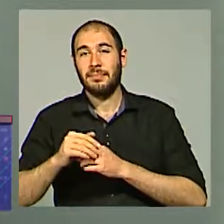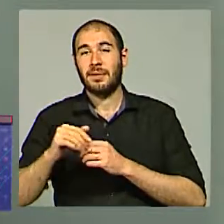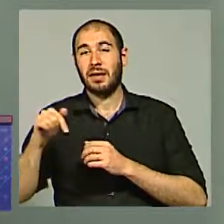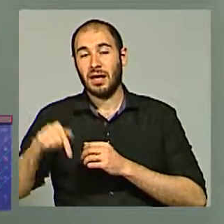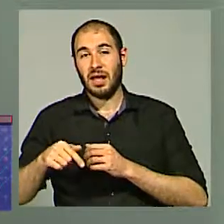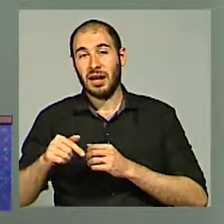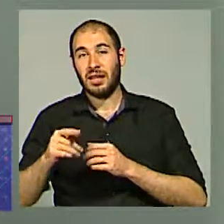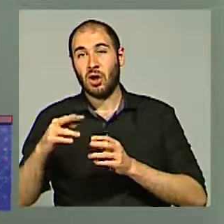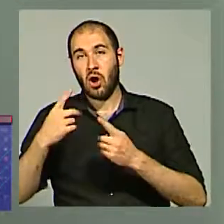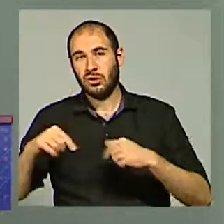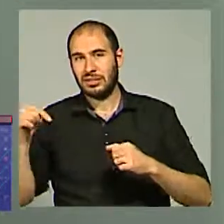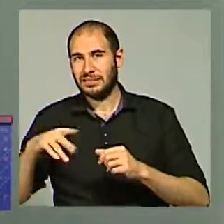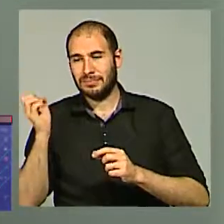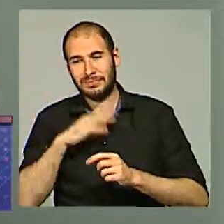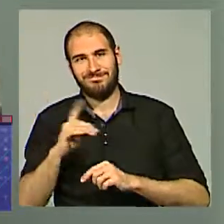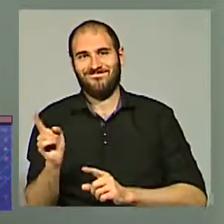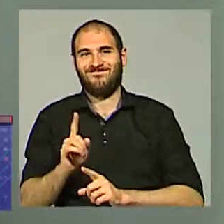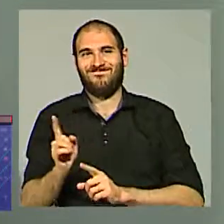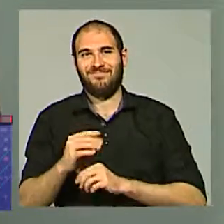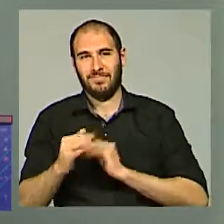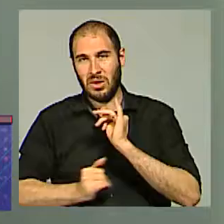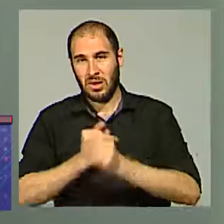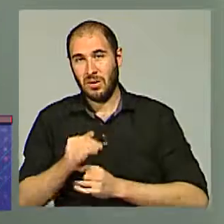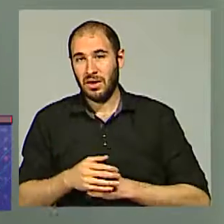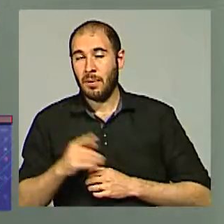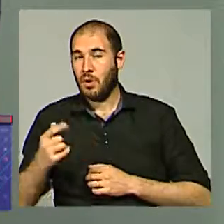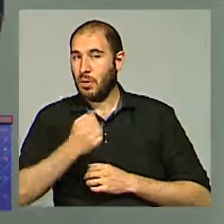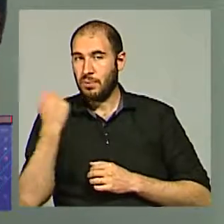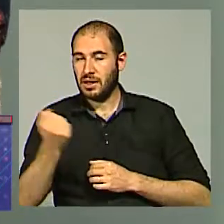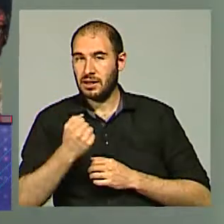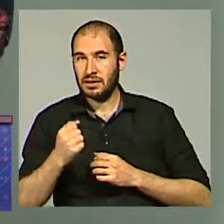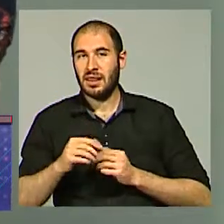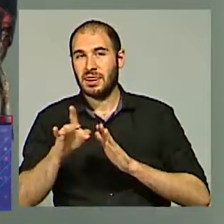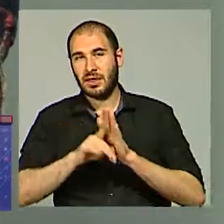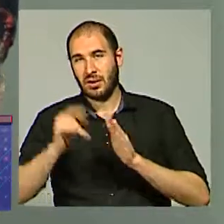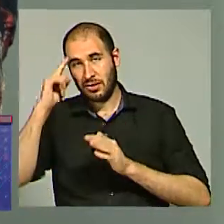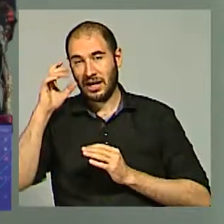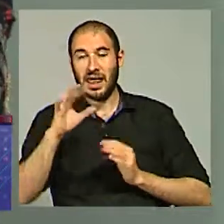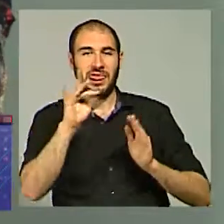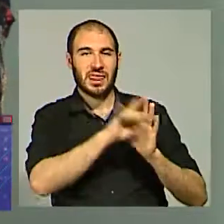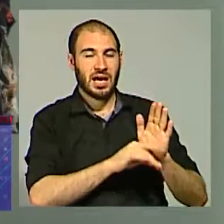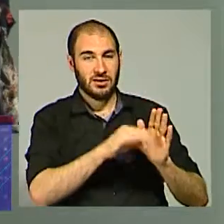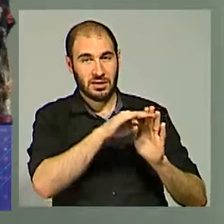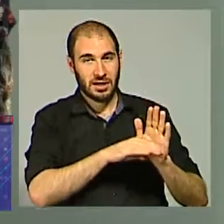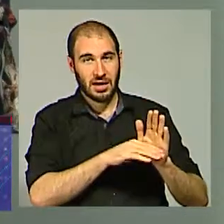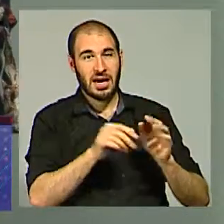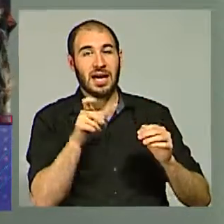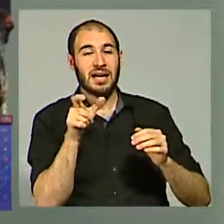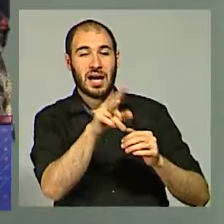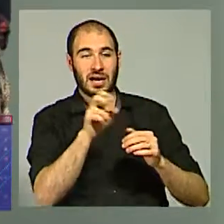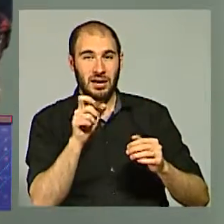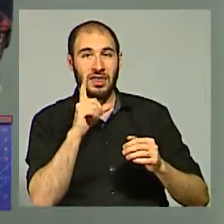esta situación el panorama no es el mejor igual hay que decirlo así es que es importante tener está todo de empresa y el dato puntual de que van a cargar los cajeros